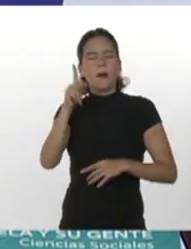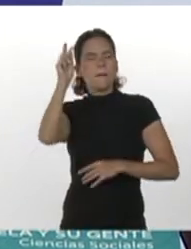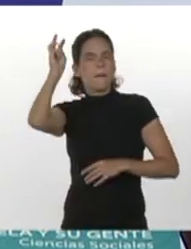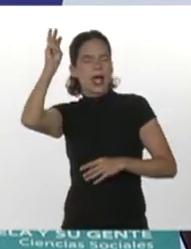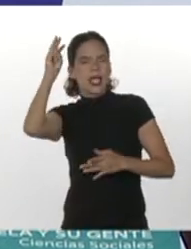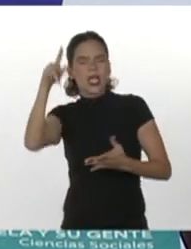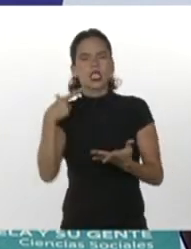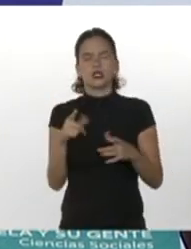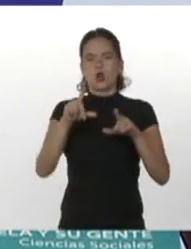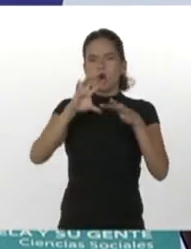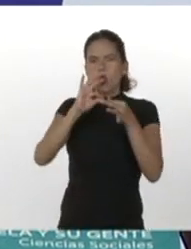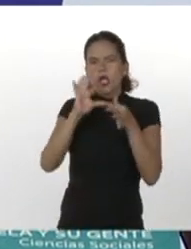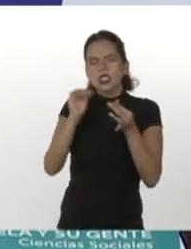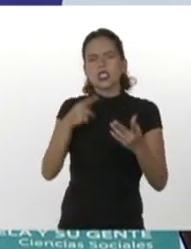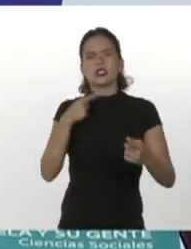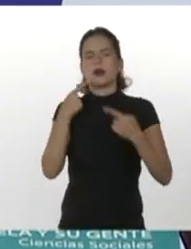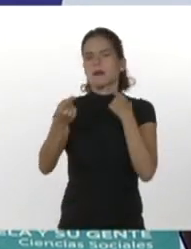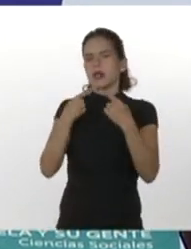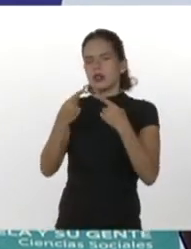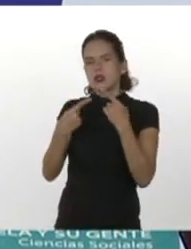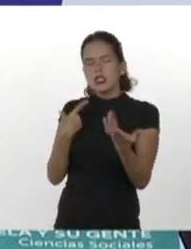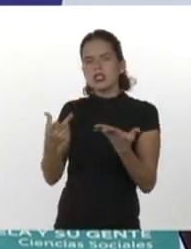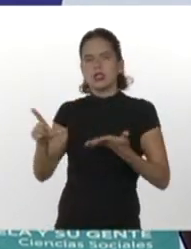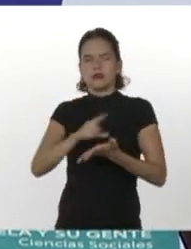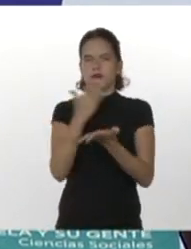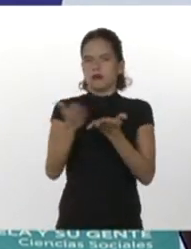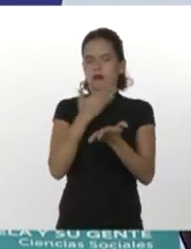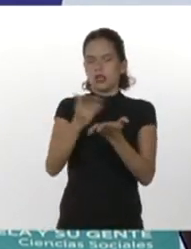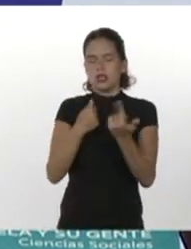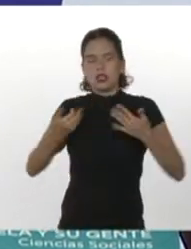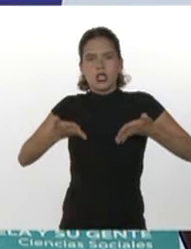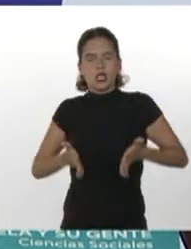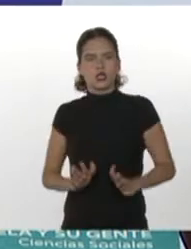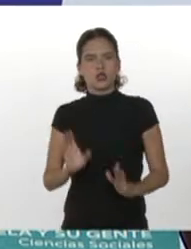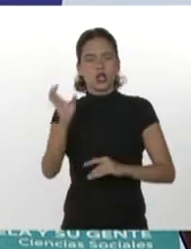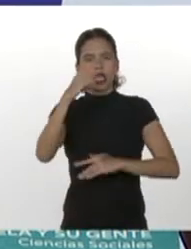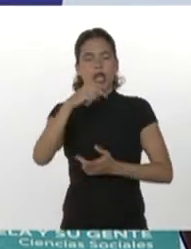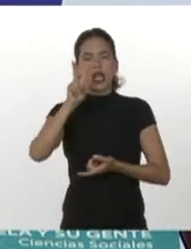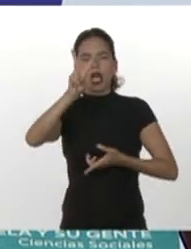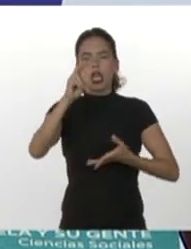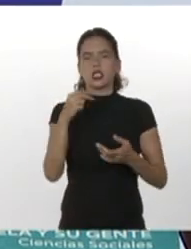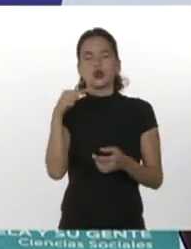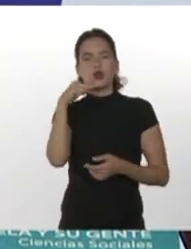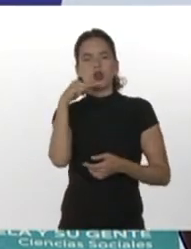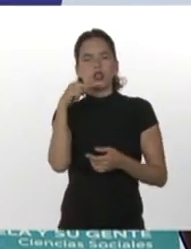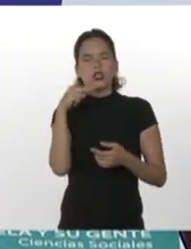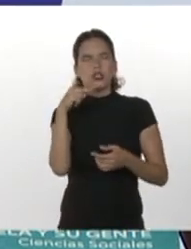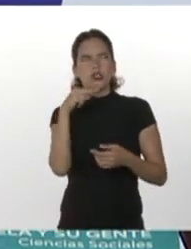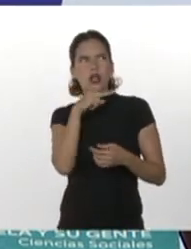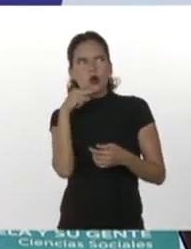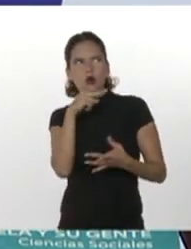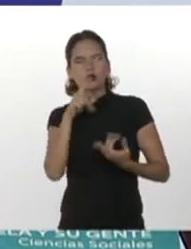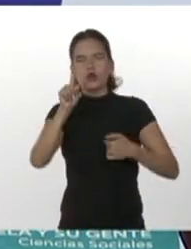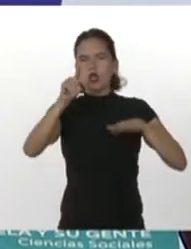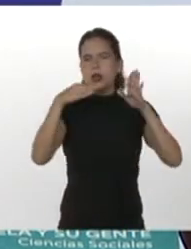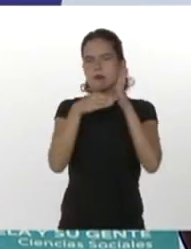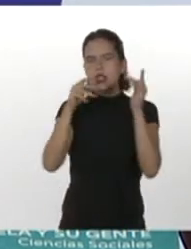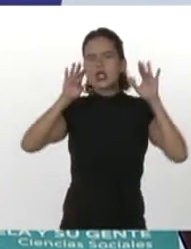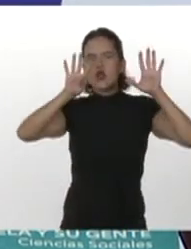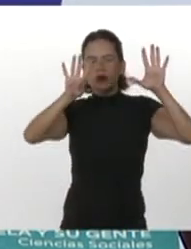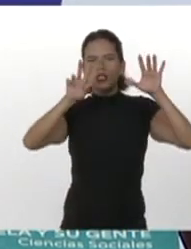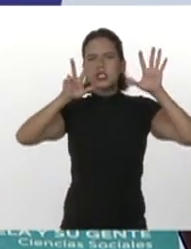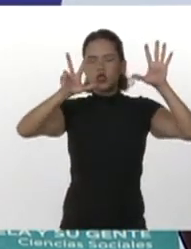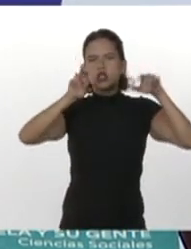novelista, cuentista, periodista y dramaturgo, y nació en Caracas el 2 de agosto de 1884.